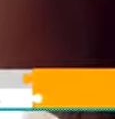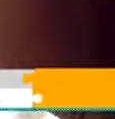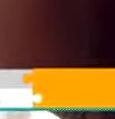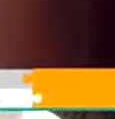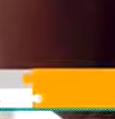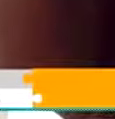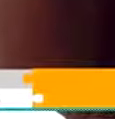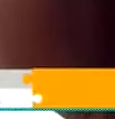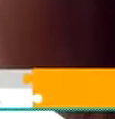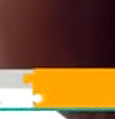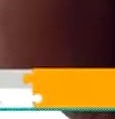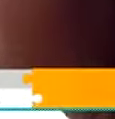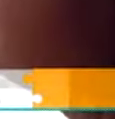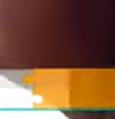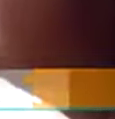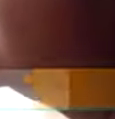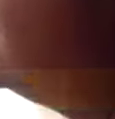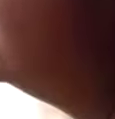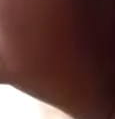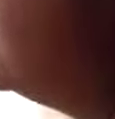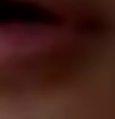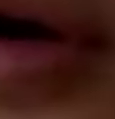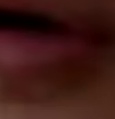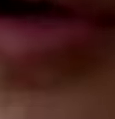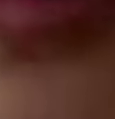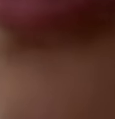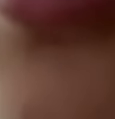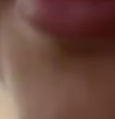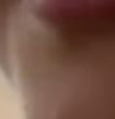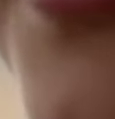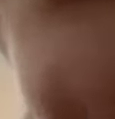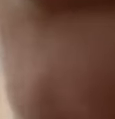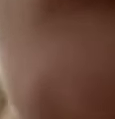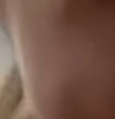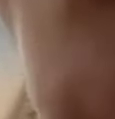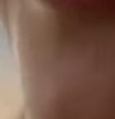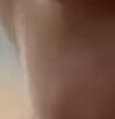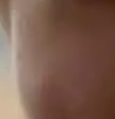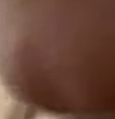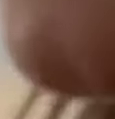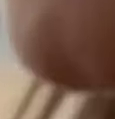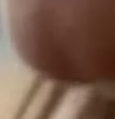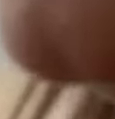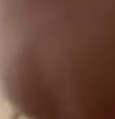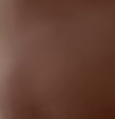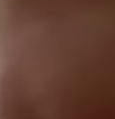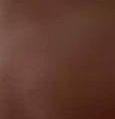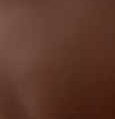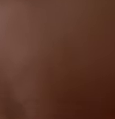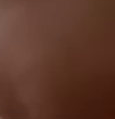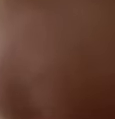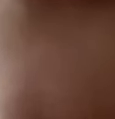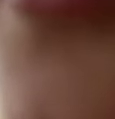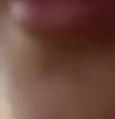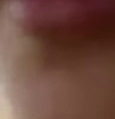esperanza nunca me ha abandonado. Hoy será un día especial,